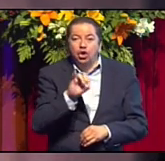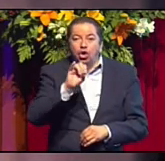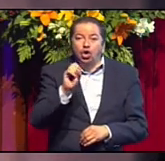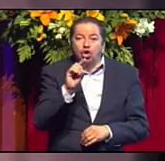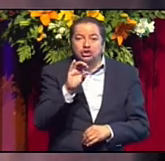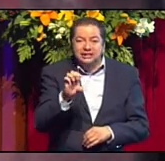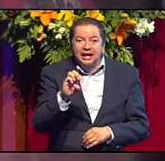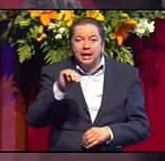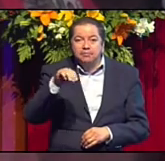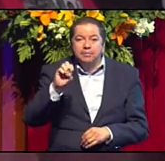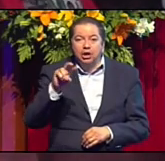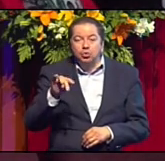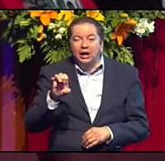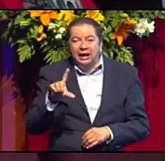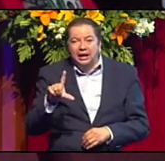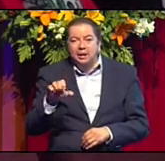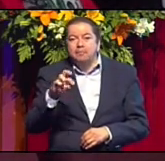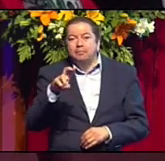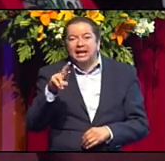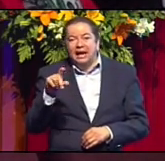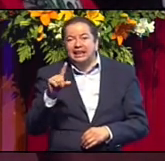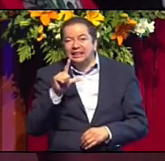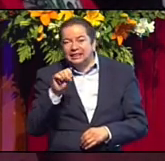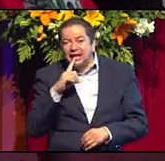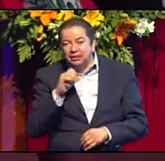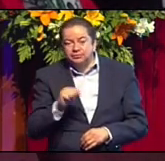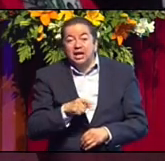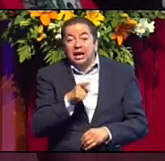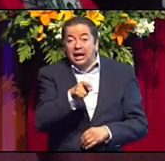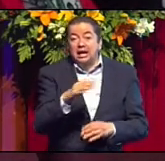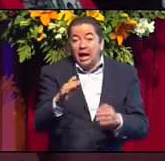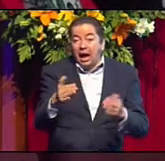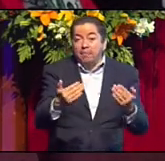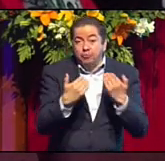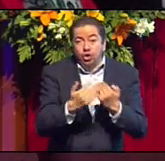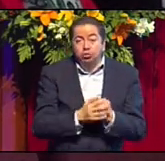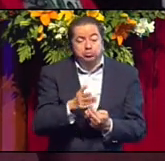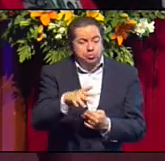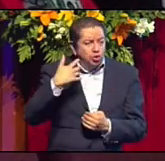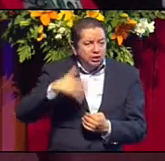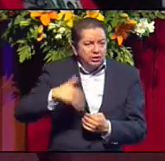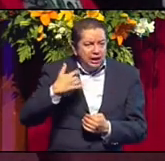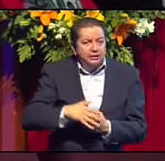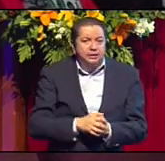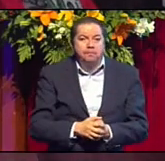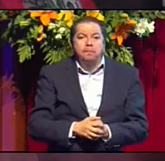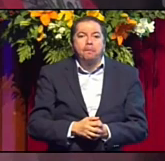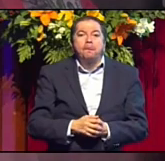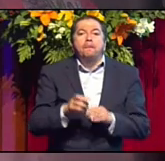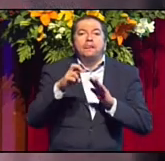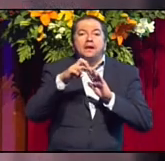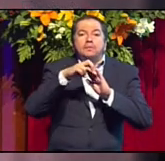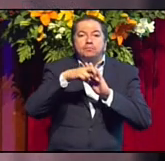José Manuel Peralta. Gracias, José Manuel. La verdad es que el apoyo es significativo. Nos aprobaron un proyecto que va a